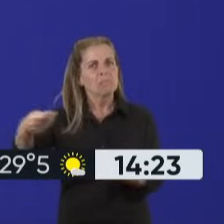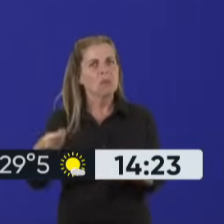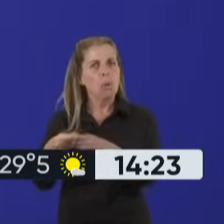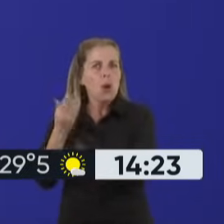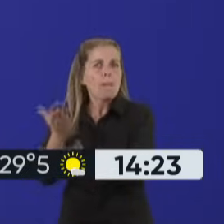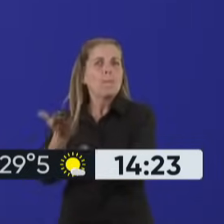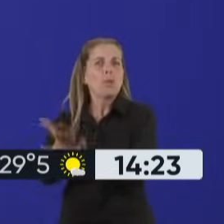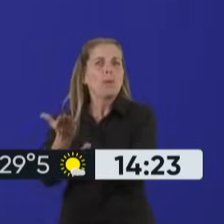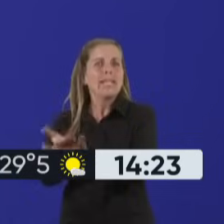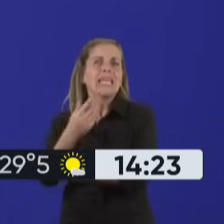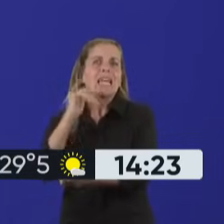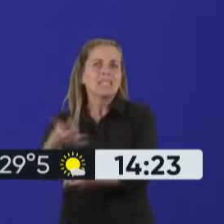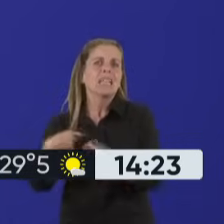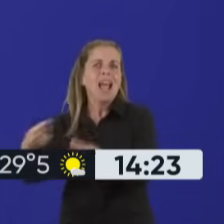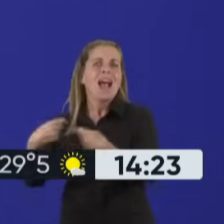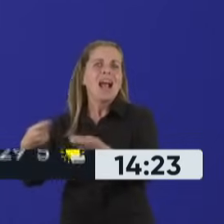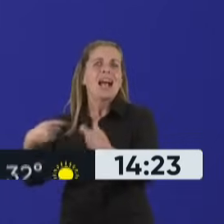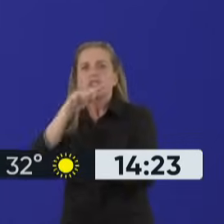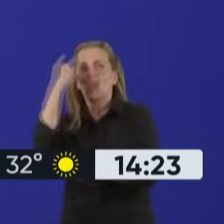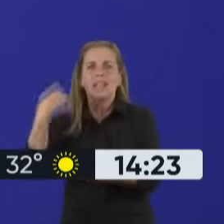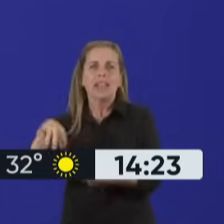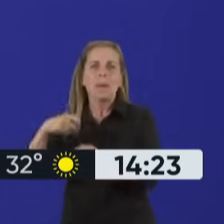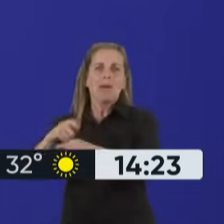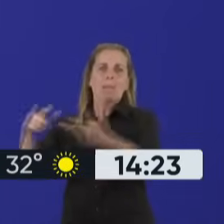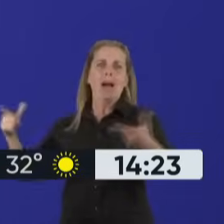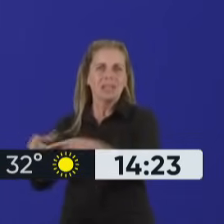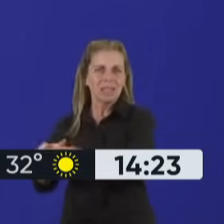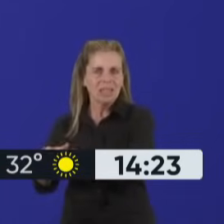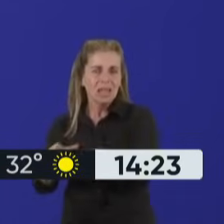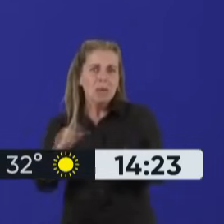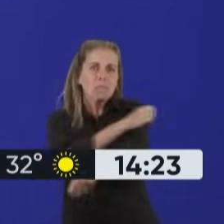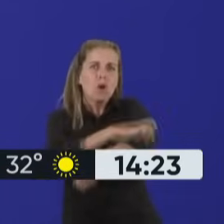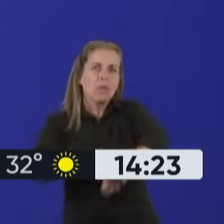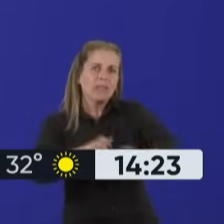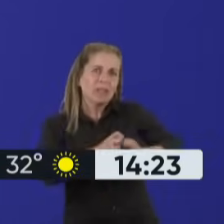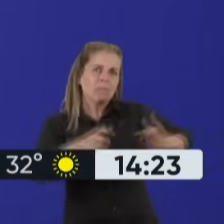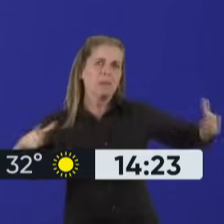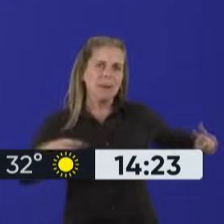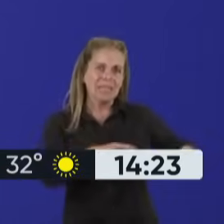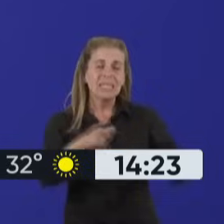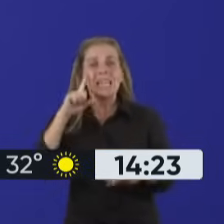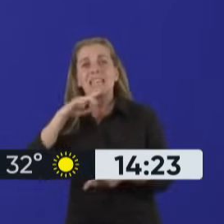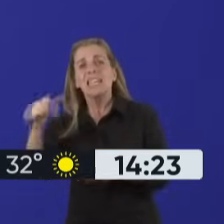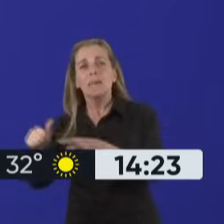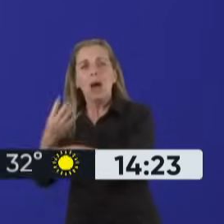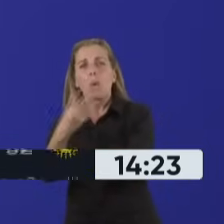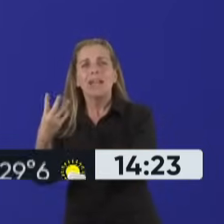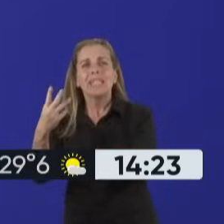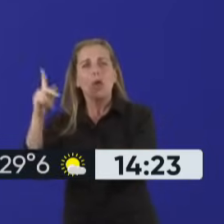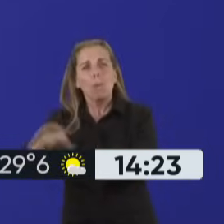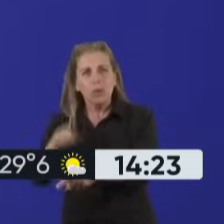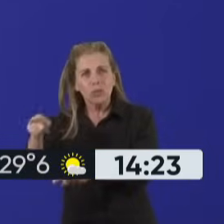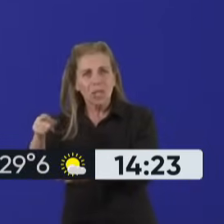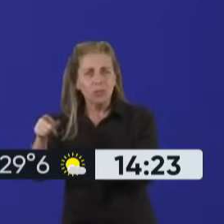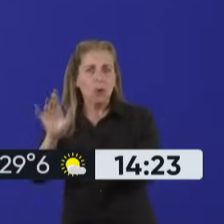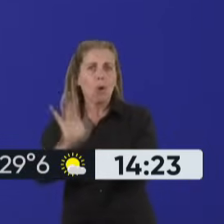locura gastomaníaca, hundiendo más gente en la pobreza, llevando el IVA al 42%. Porque necesitaríamos 21 puntos